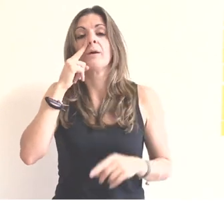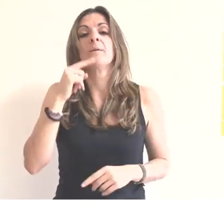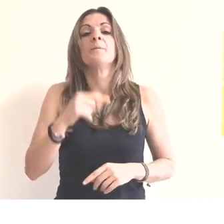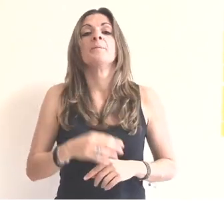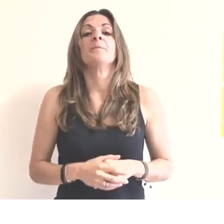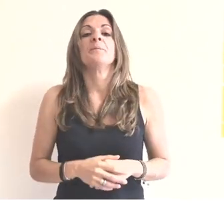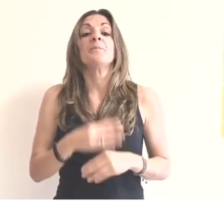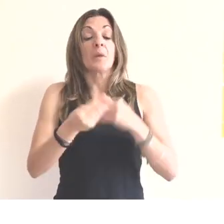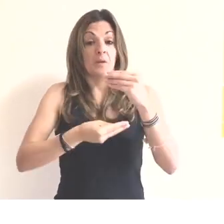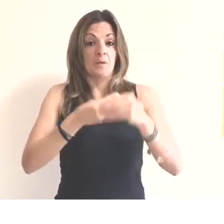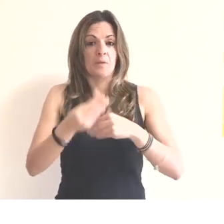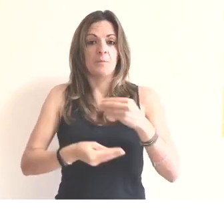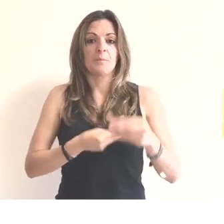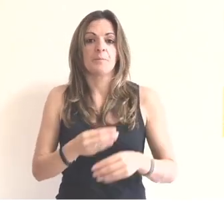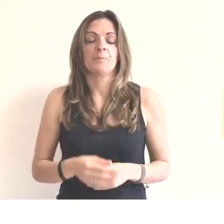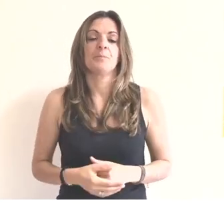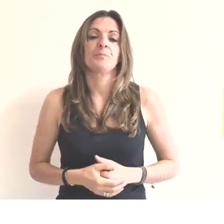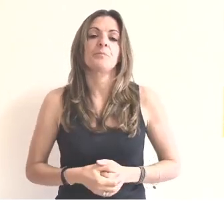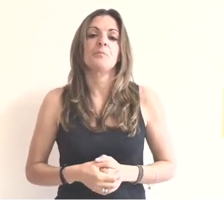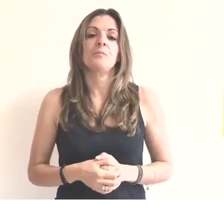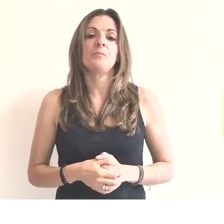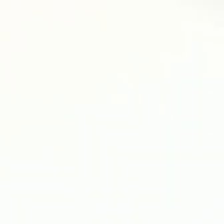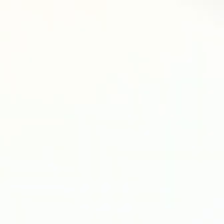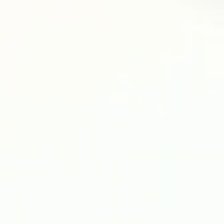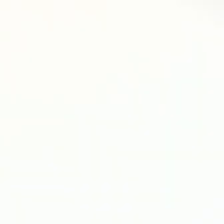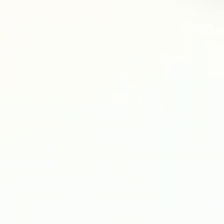inhala y exhala por el izquierdo.